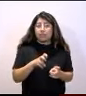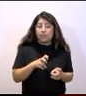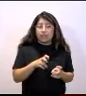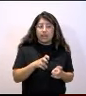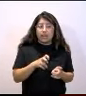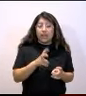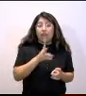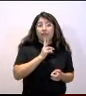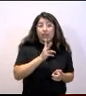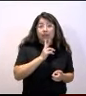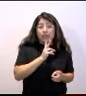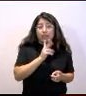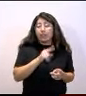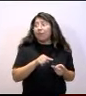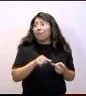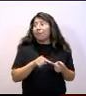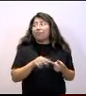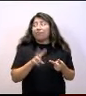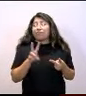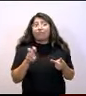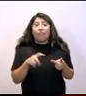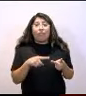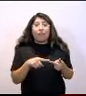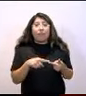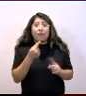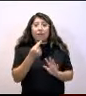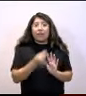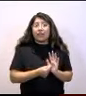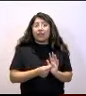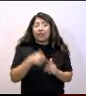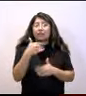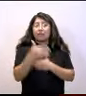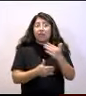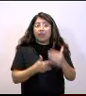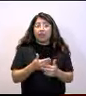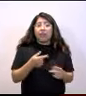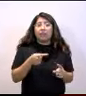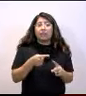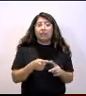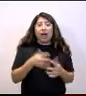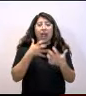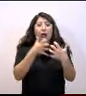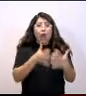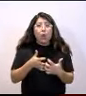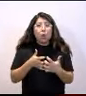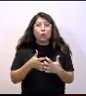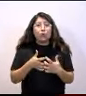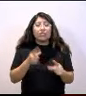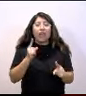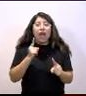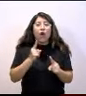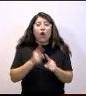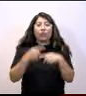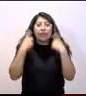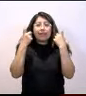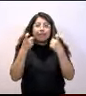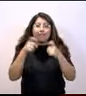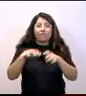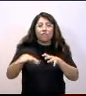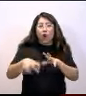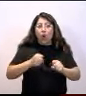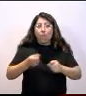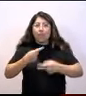por ejemplo, no hay ningún tipo de medidas avanzadas en la lucha contra la especulación en el ámbito de